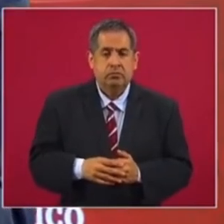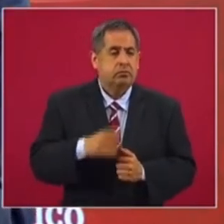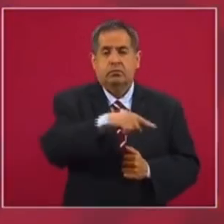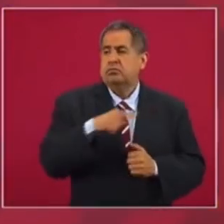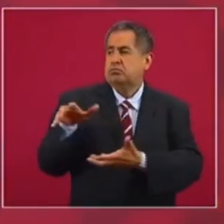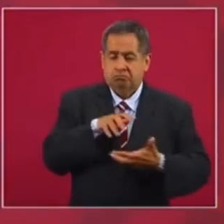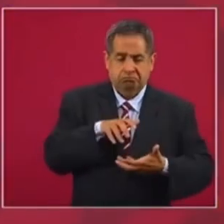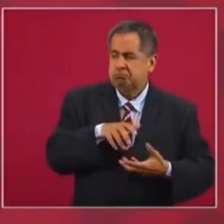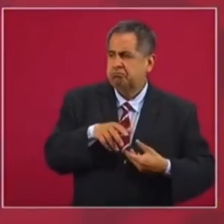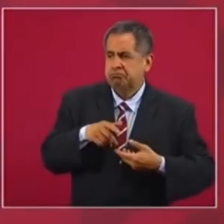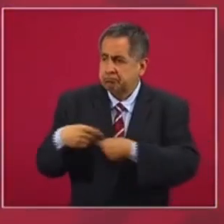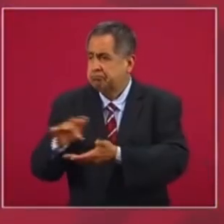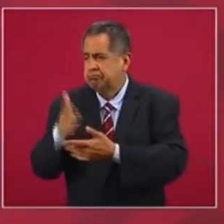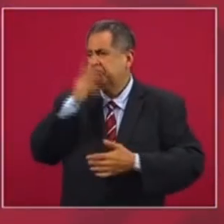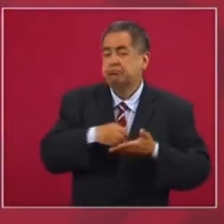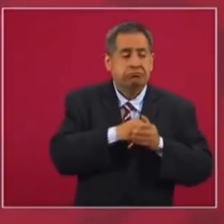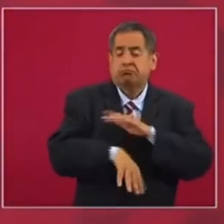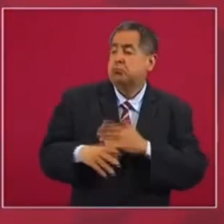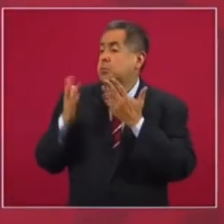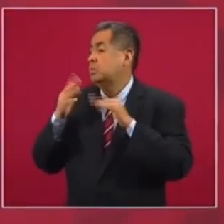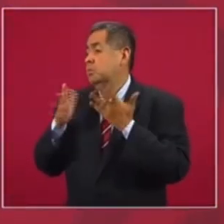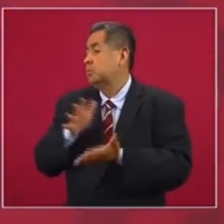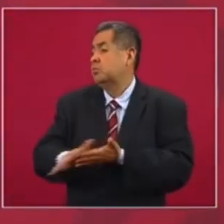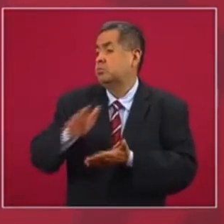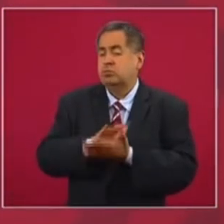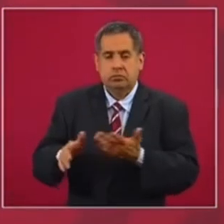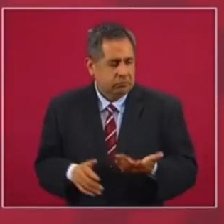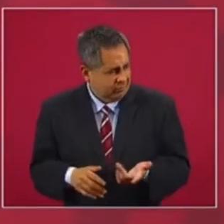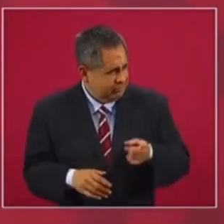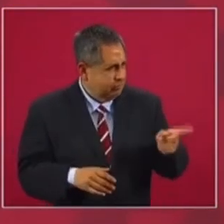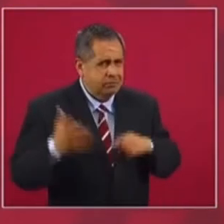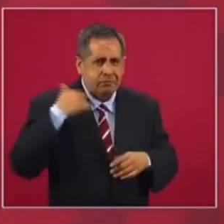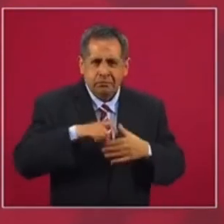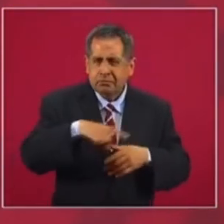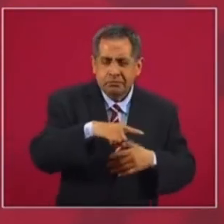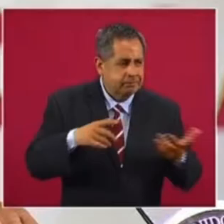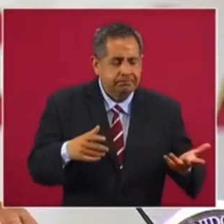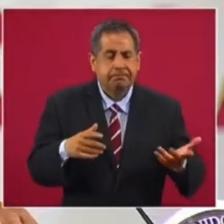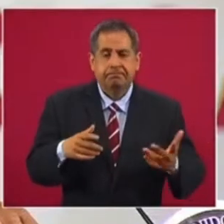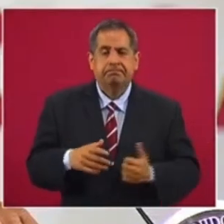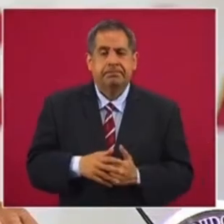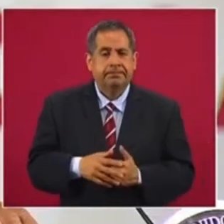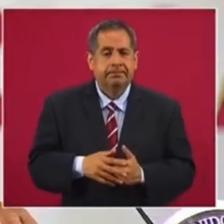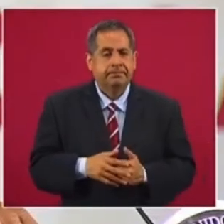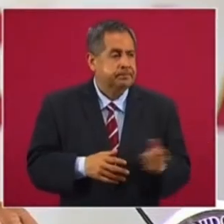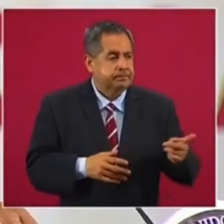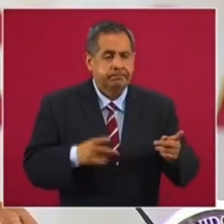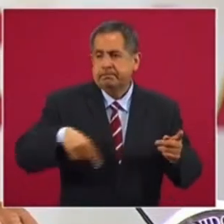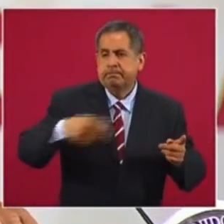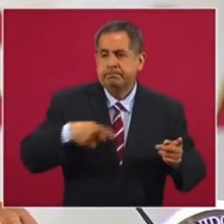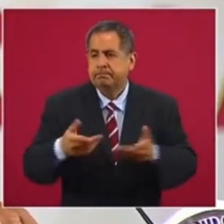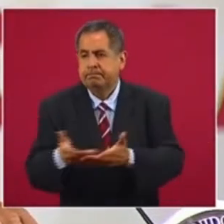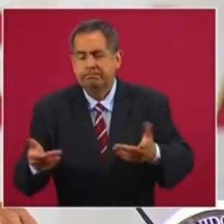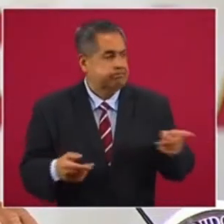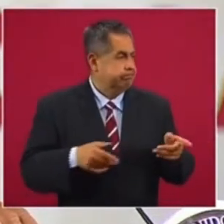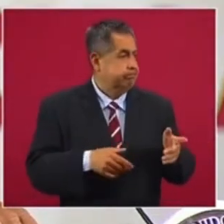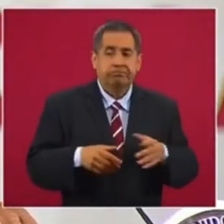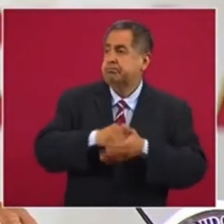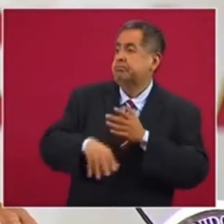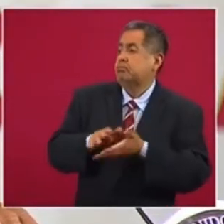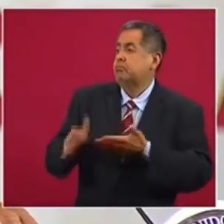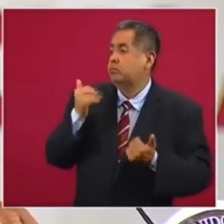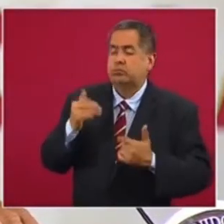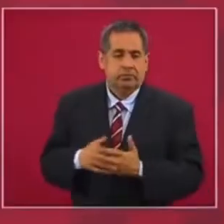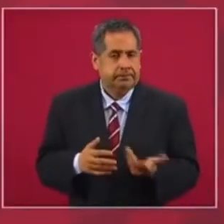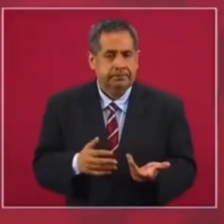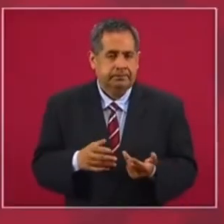el desabasto de medicamentos que se ha dado por falta de estos productos en el mercado,